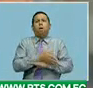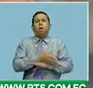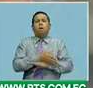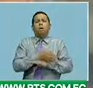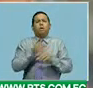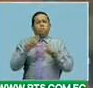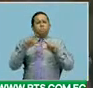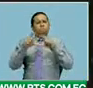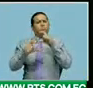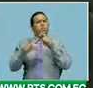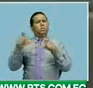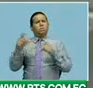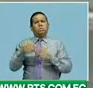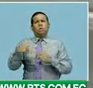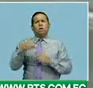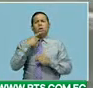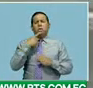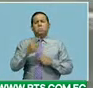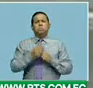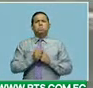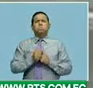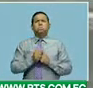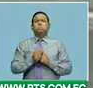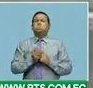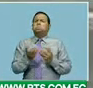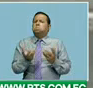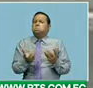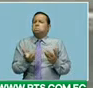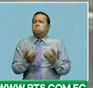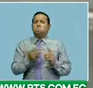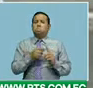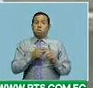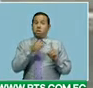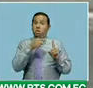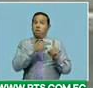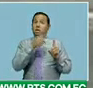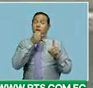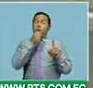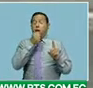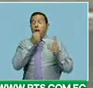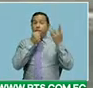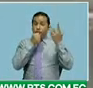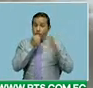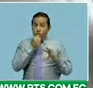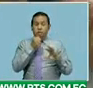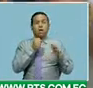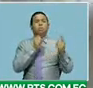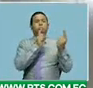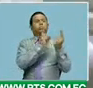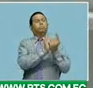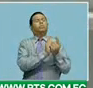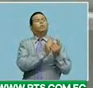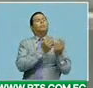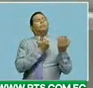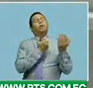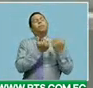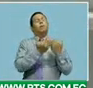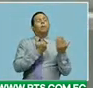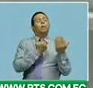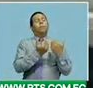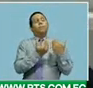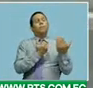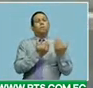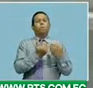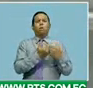que lo contrataron. Se sabe que él estaba conversando con la persona que aparentemente lo había llevado. Lanzaron unos juegos pirotécnicos, así